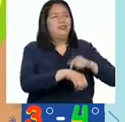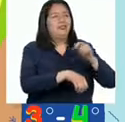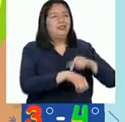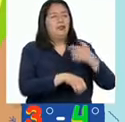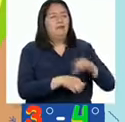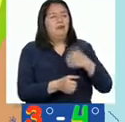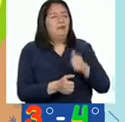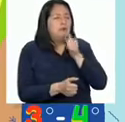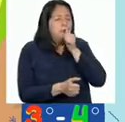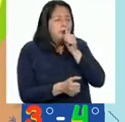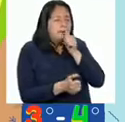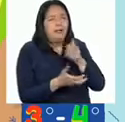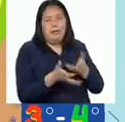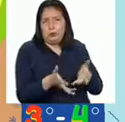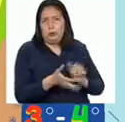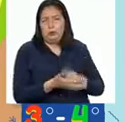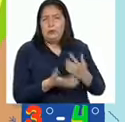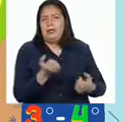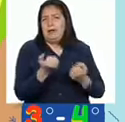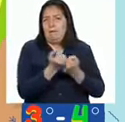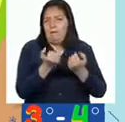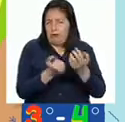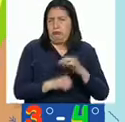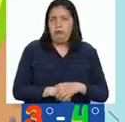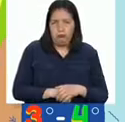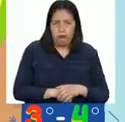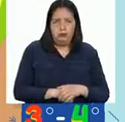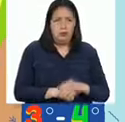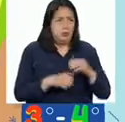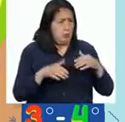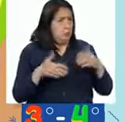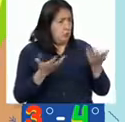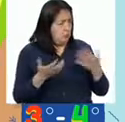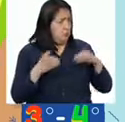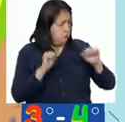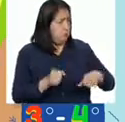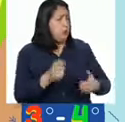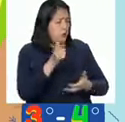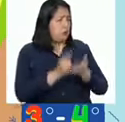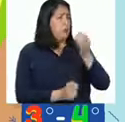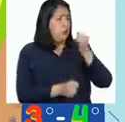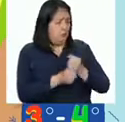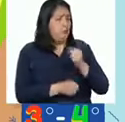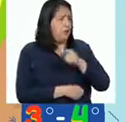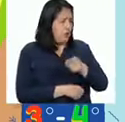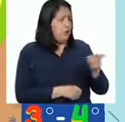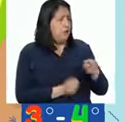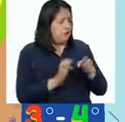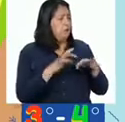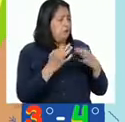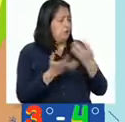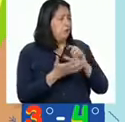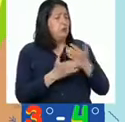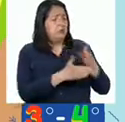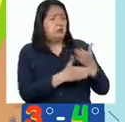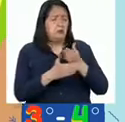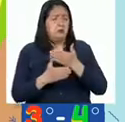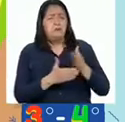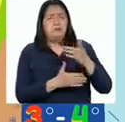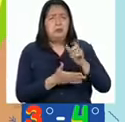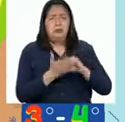muy íntimos y de apoyo. Puedes confiar en ellos y compartir